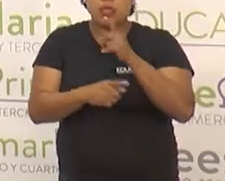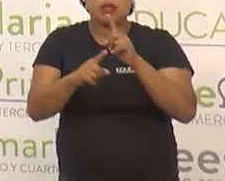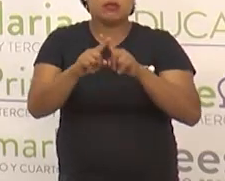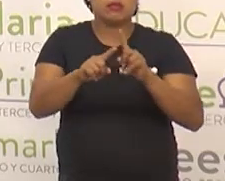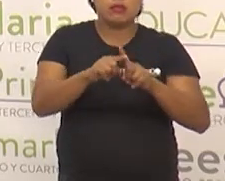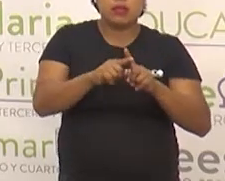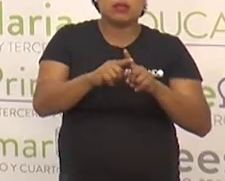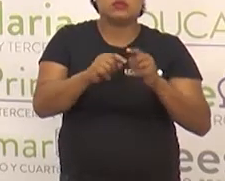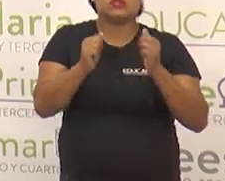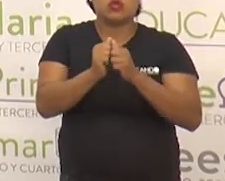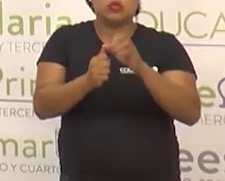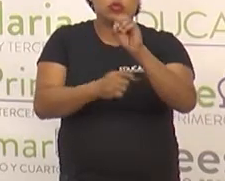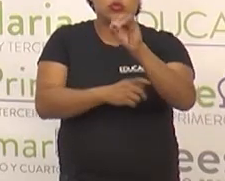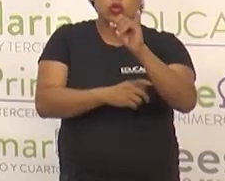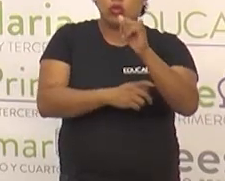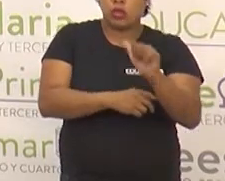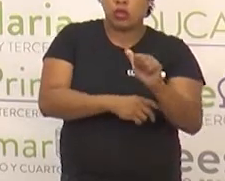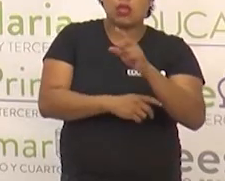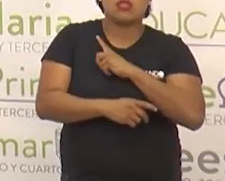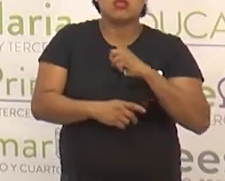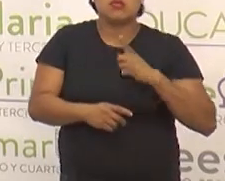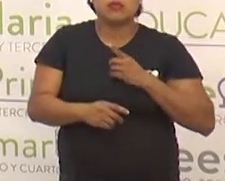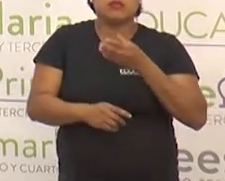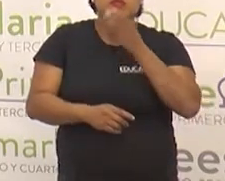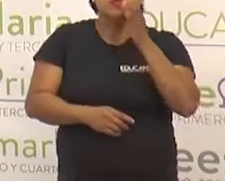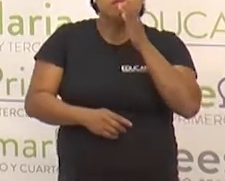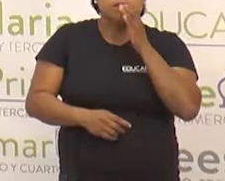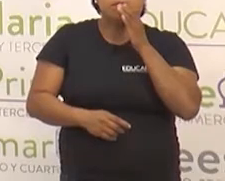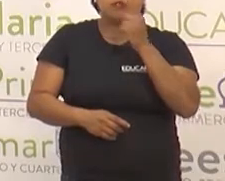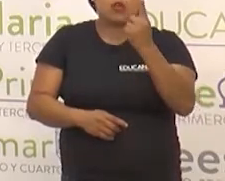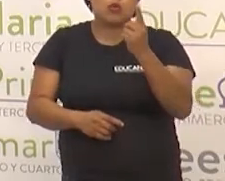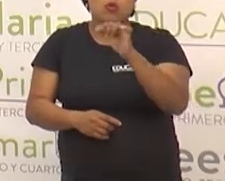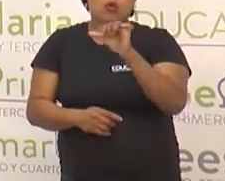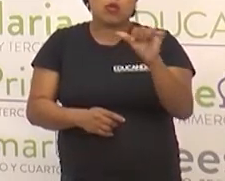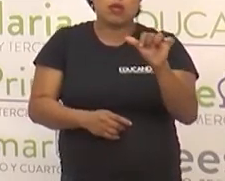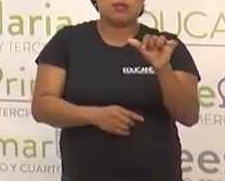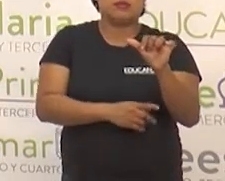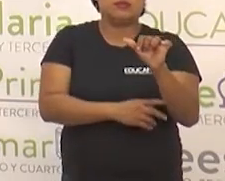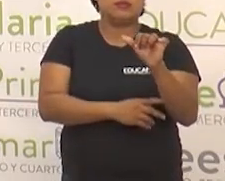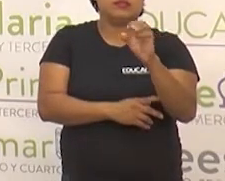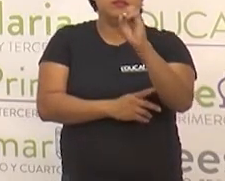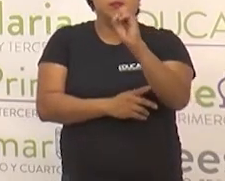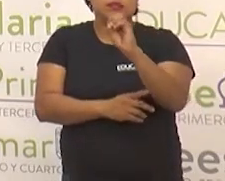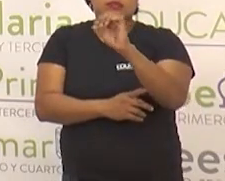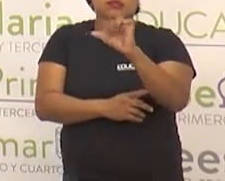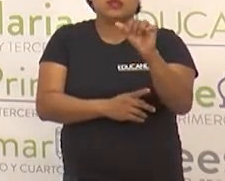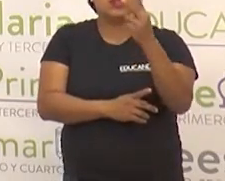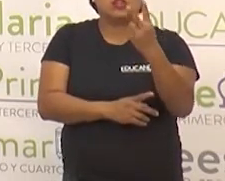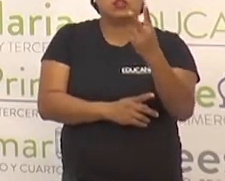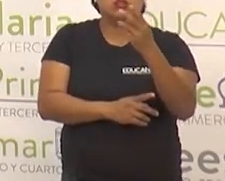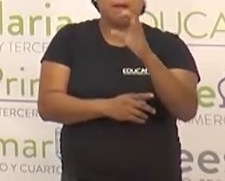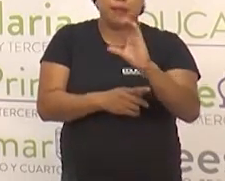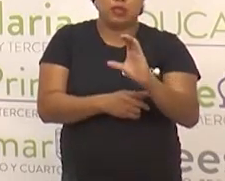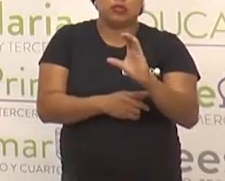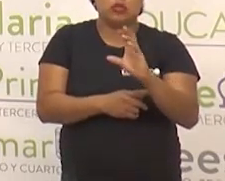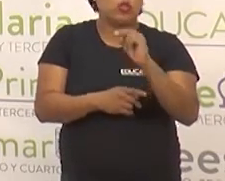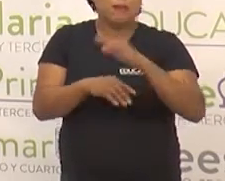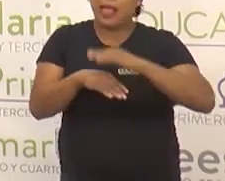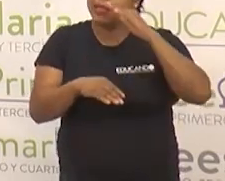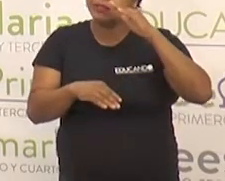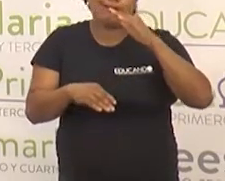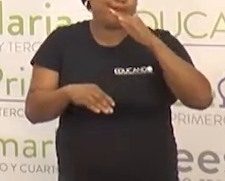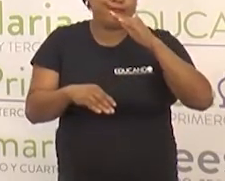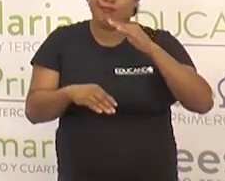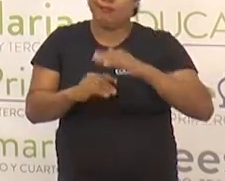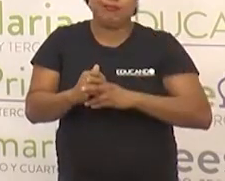bebidas de soya debemos de tomar de 1 o de 0 a 2 vasos, no